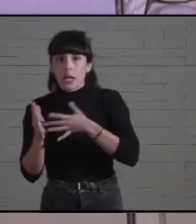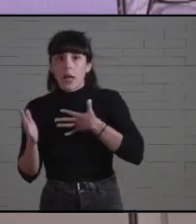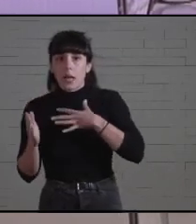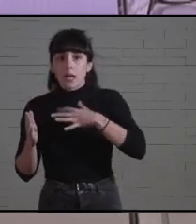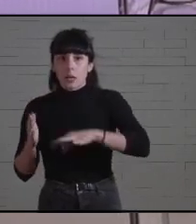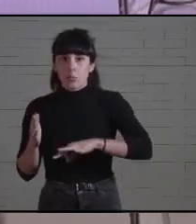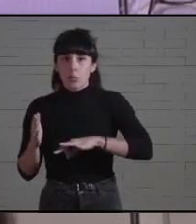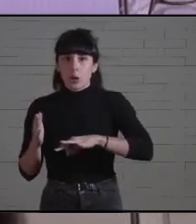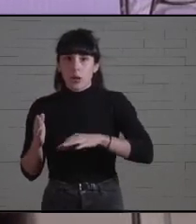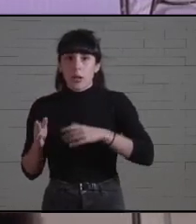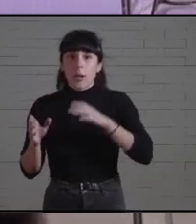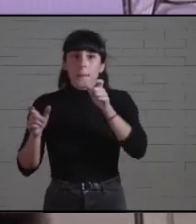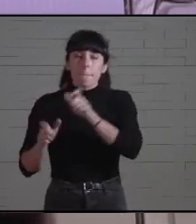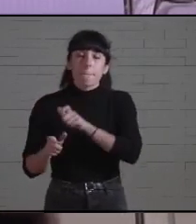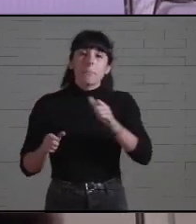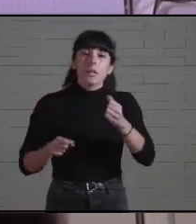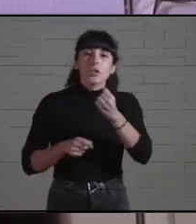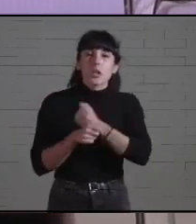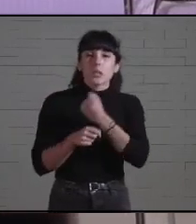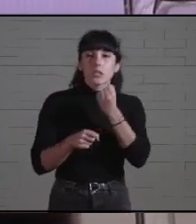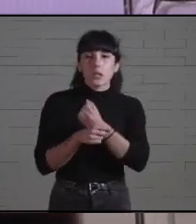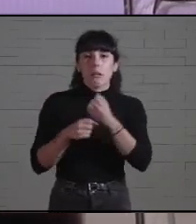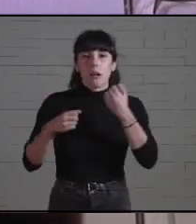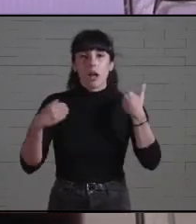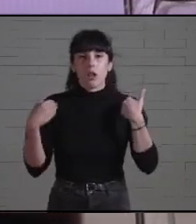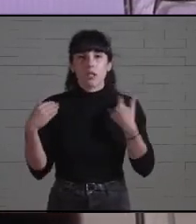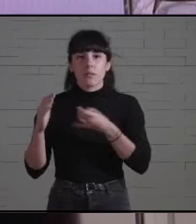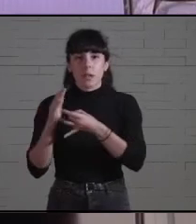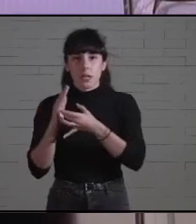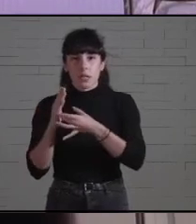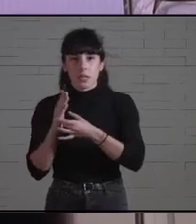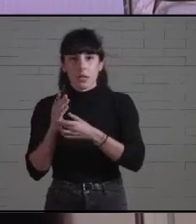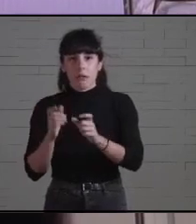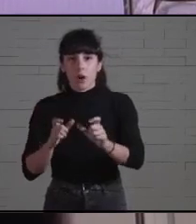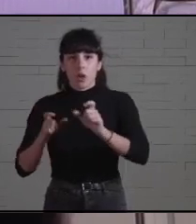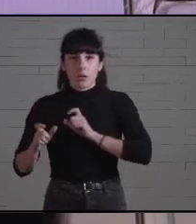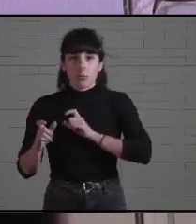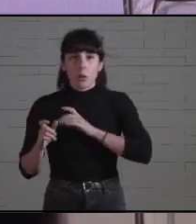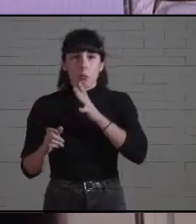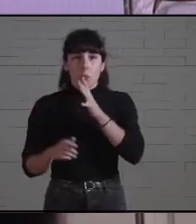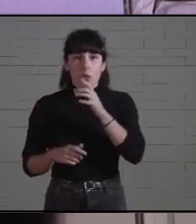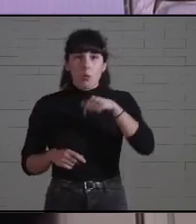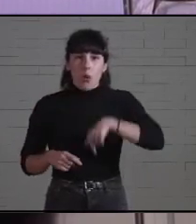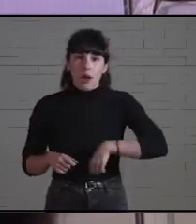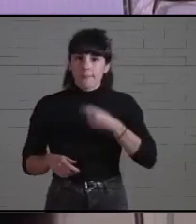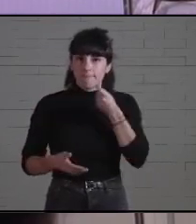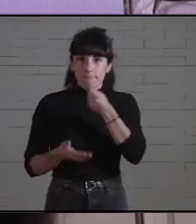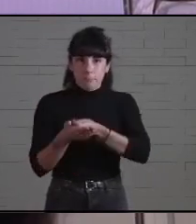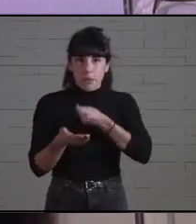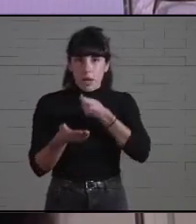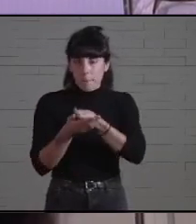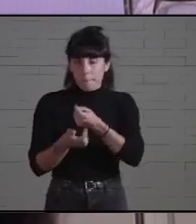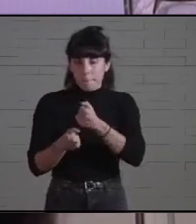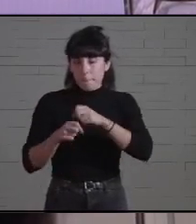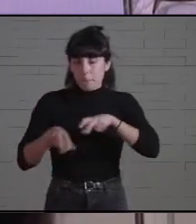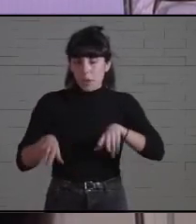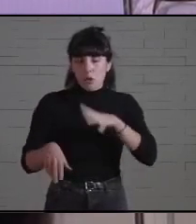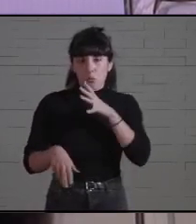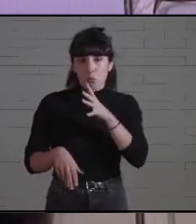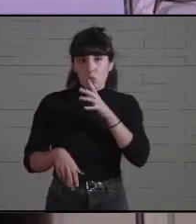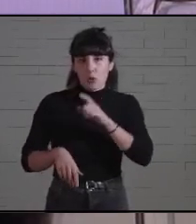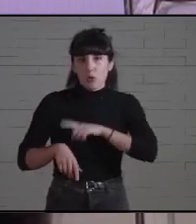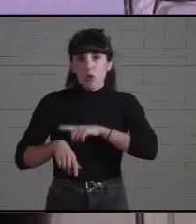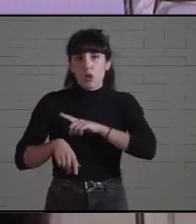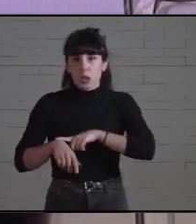precariedad de las trabajadoras que en estos servicios, que son de las más precarias, tanto por su temporalidad, su parcialidad